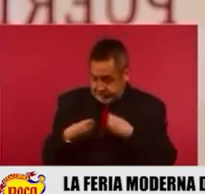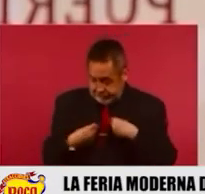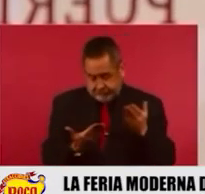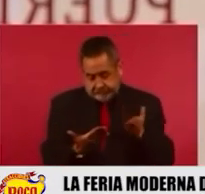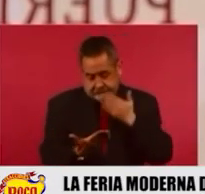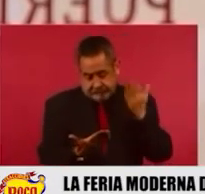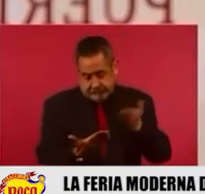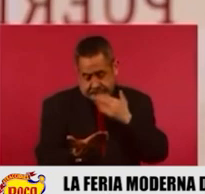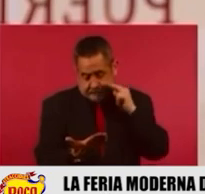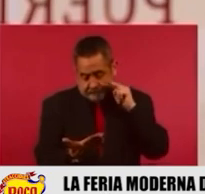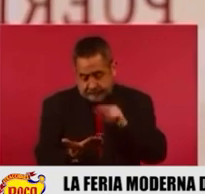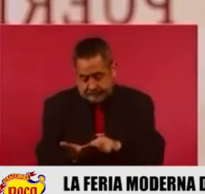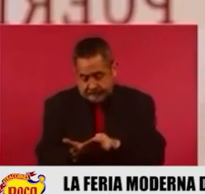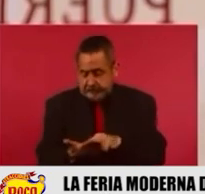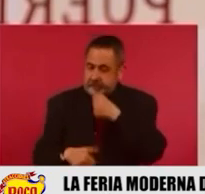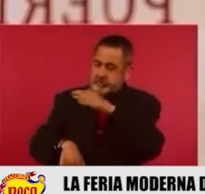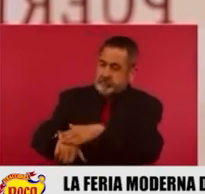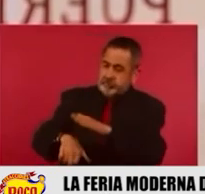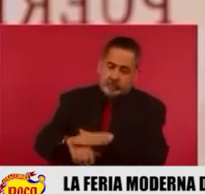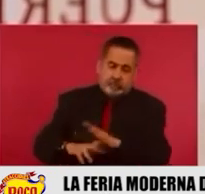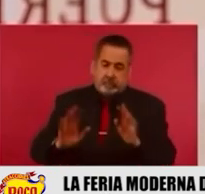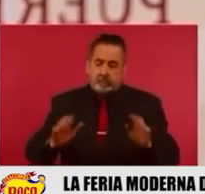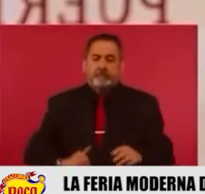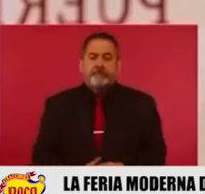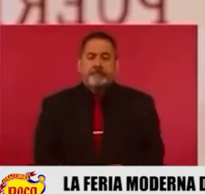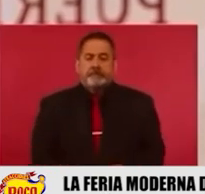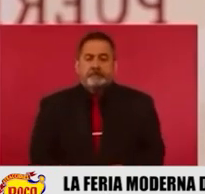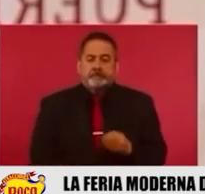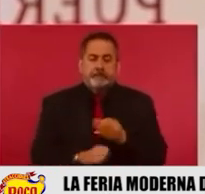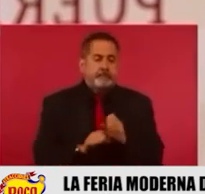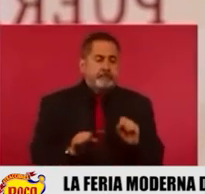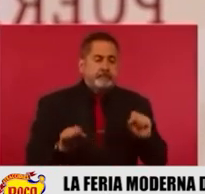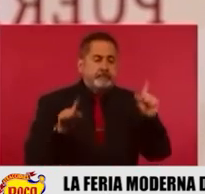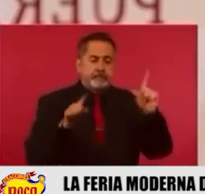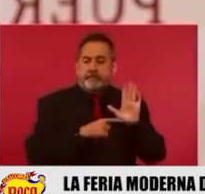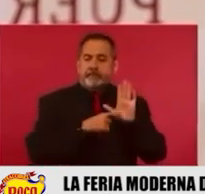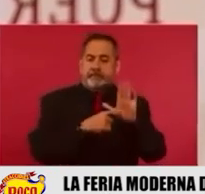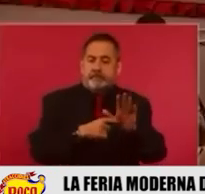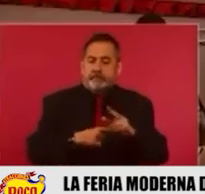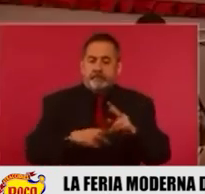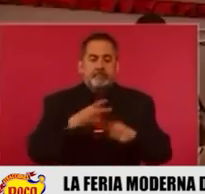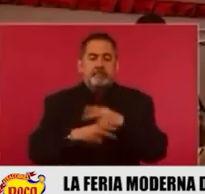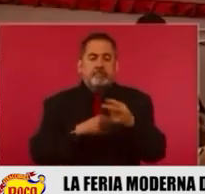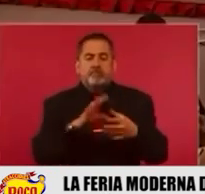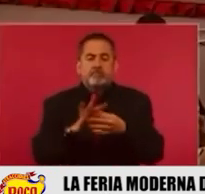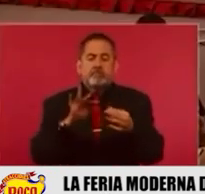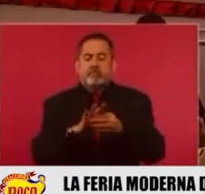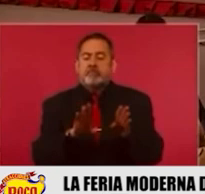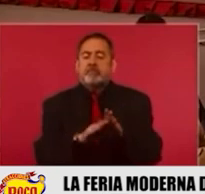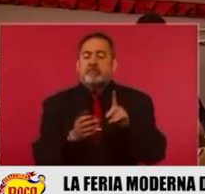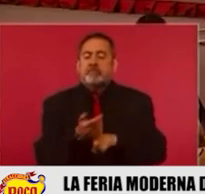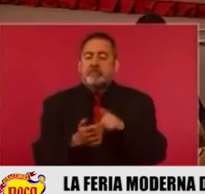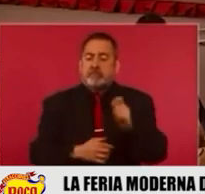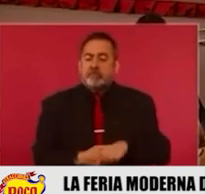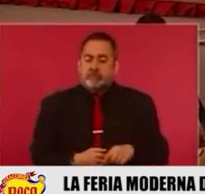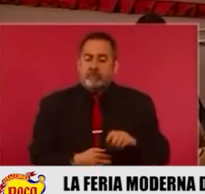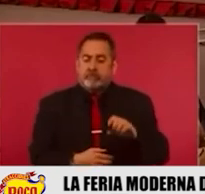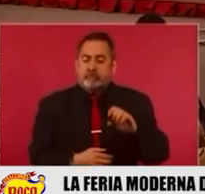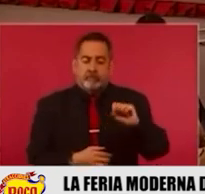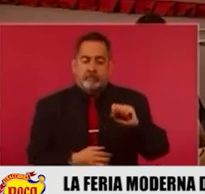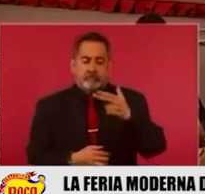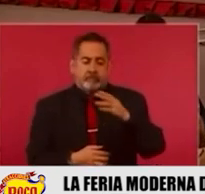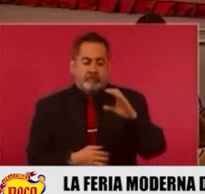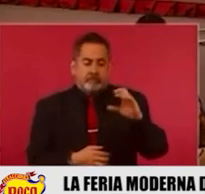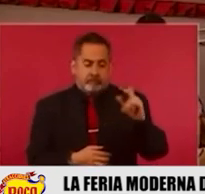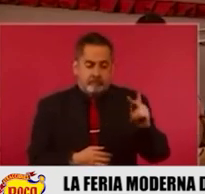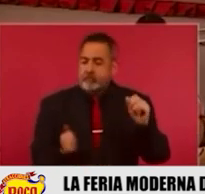juicio de amparo el cual intentó resolver en 2021 un tribunal colegiado pero la empresa lo impidió porque solicitó a